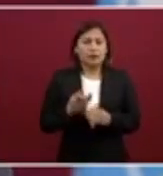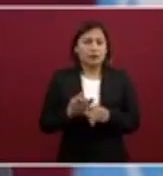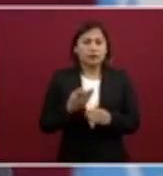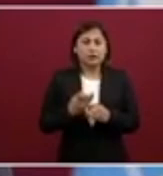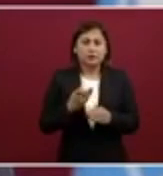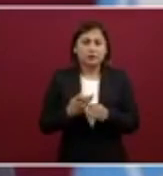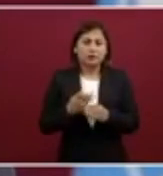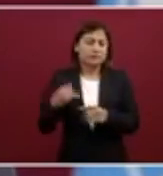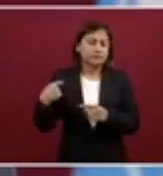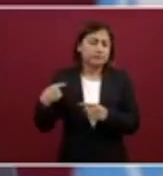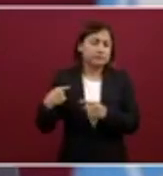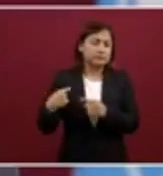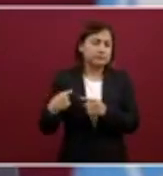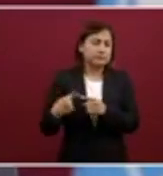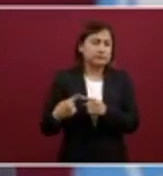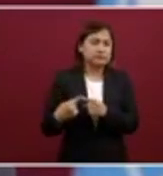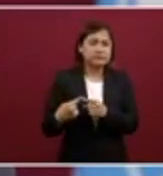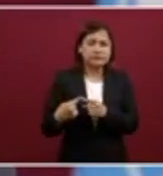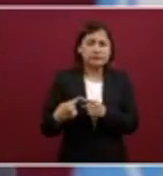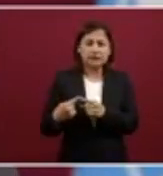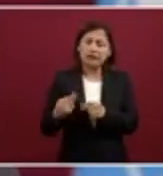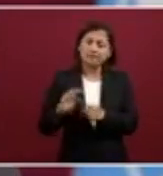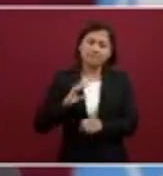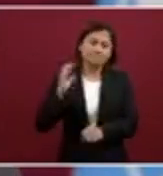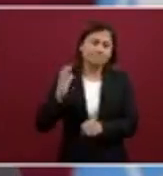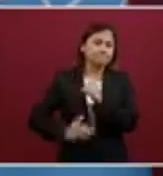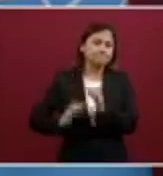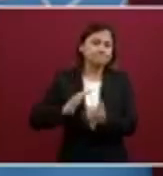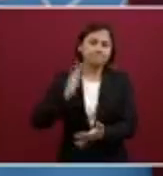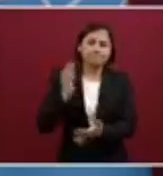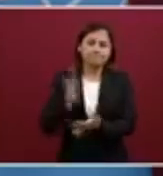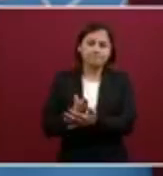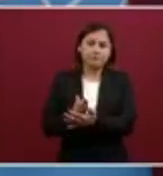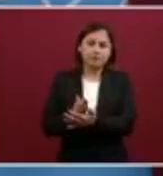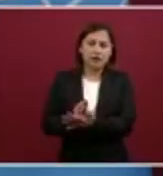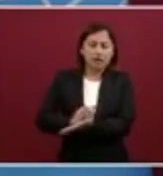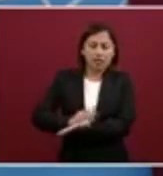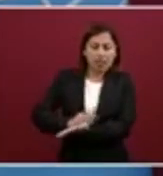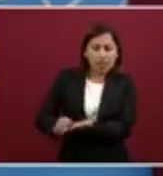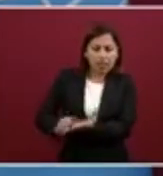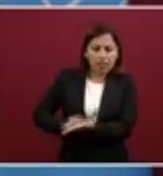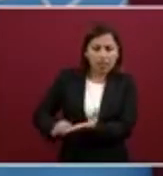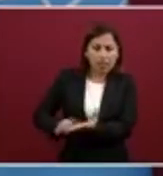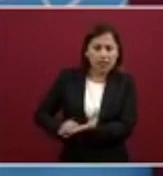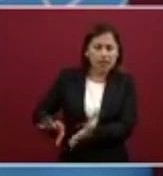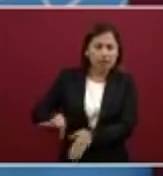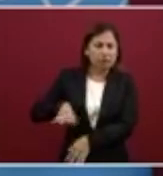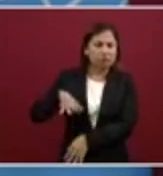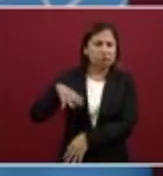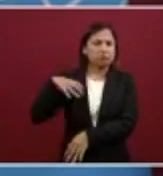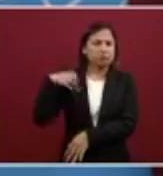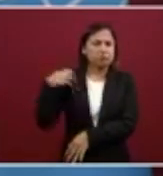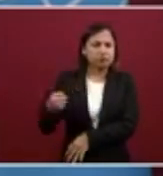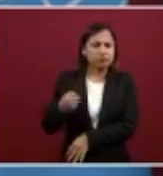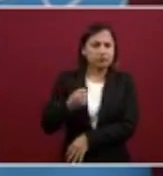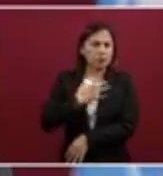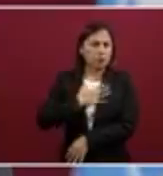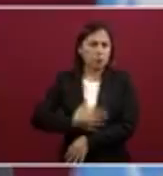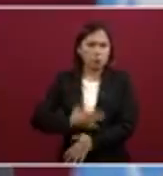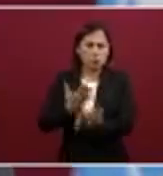final a estas condonaciones excesivas, abusivas, injustas,